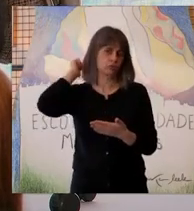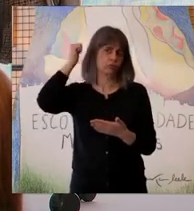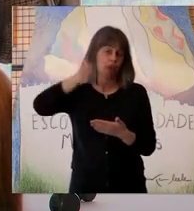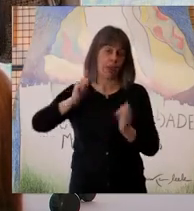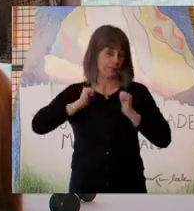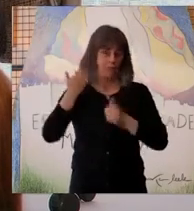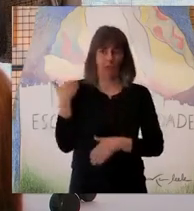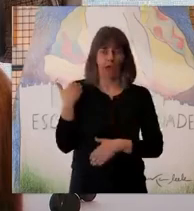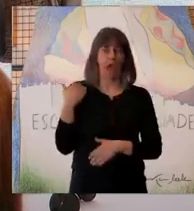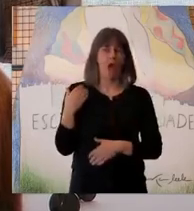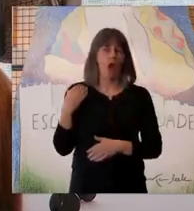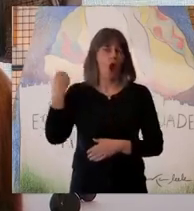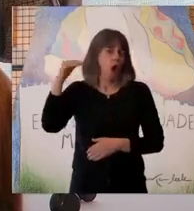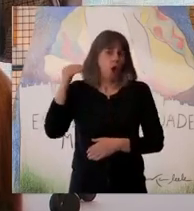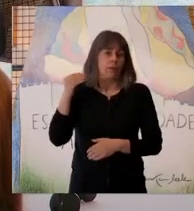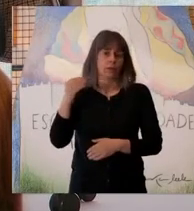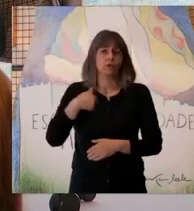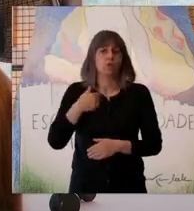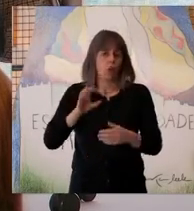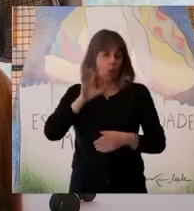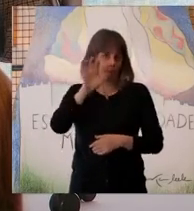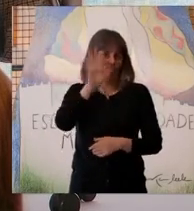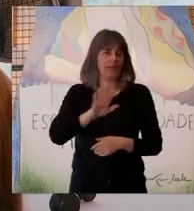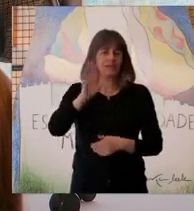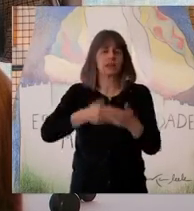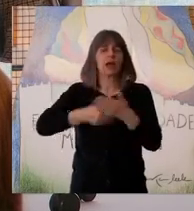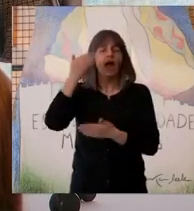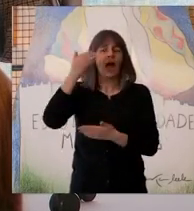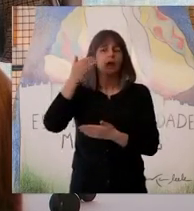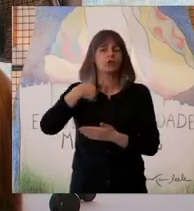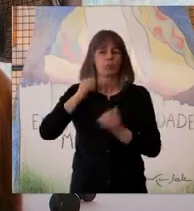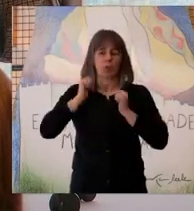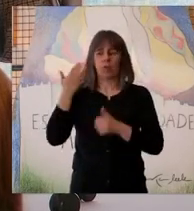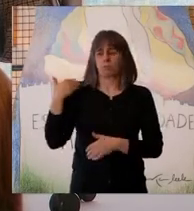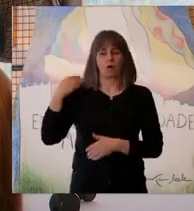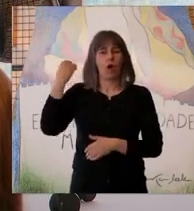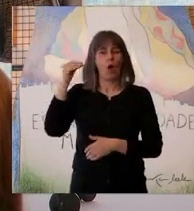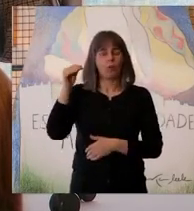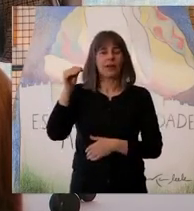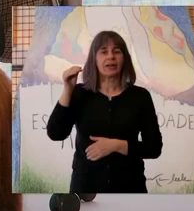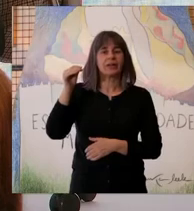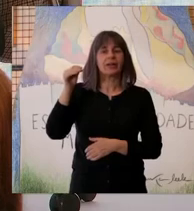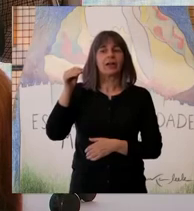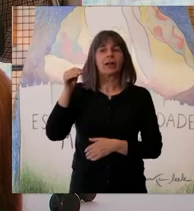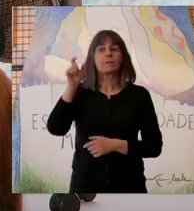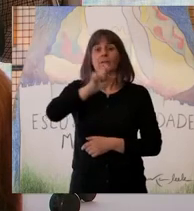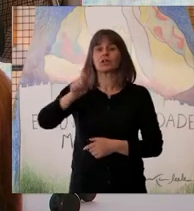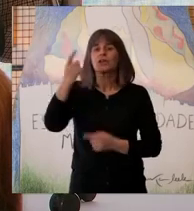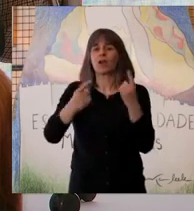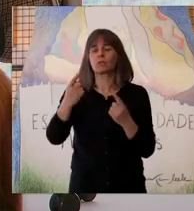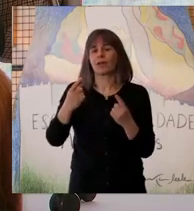más o menos se entra siendo relativamente joven Yo conozco a gente que todavía me tiene guardada como Valdés